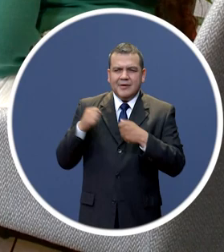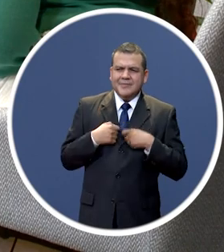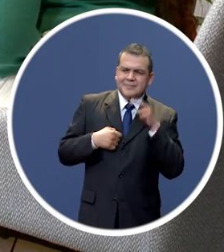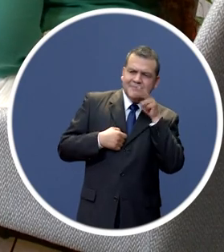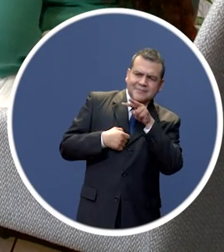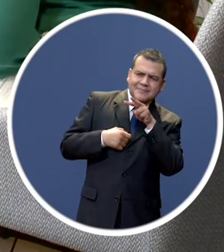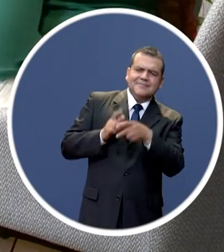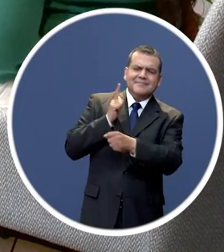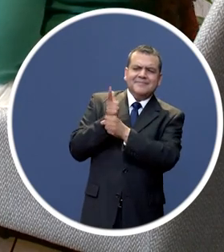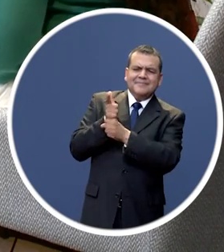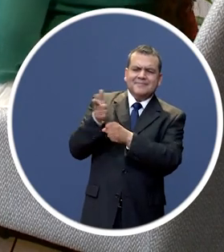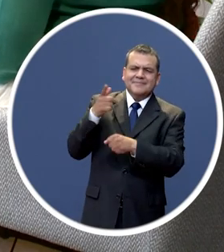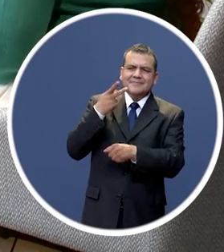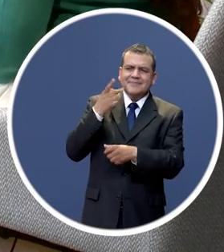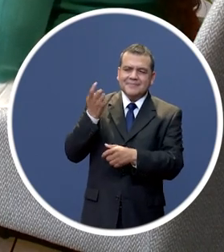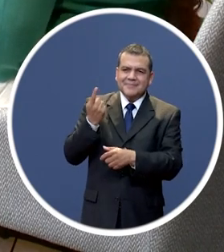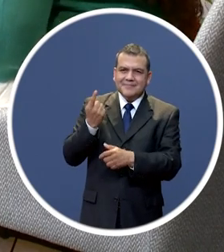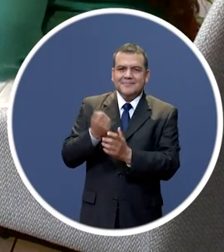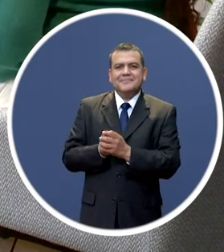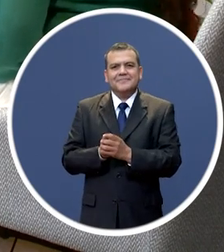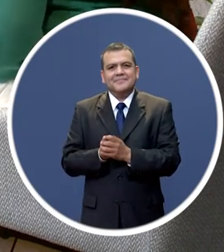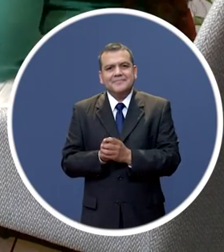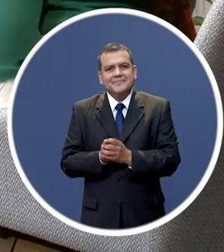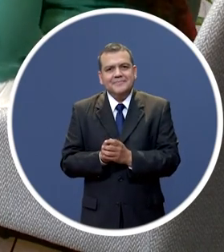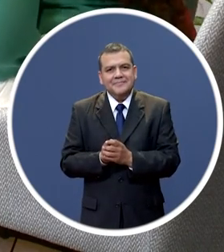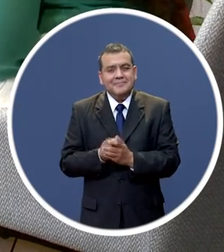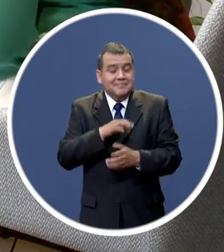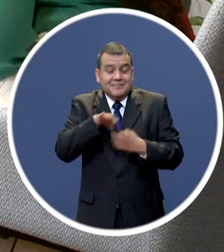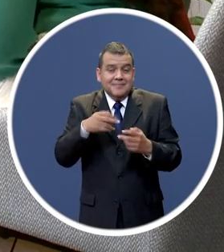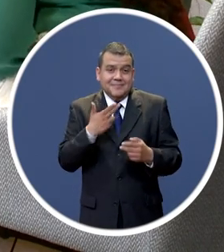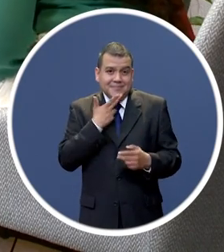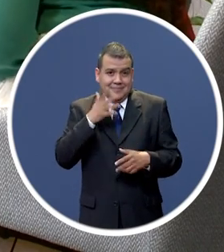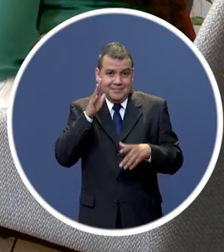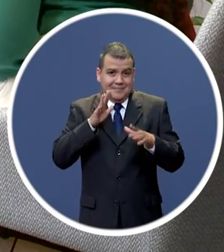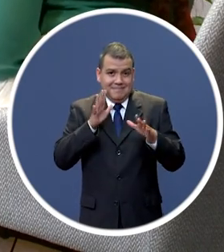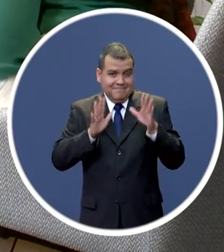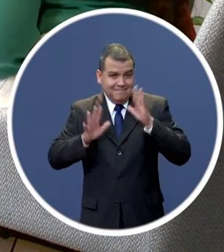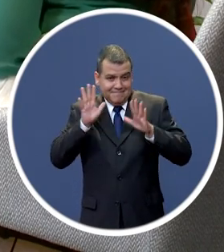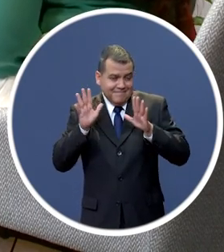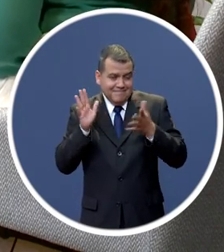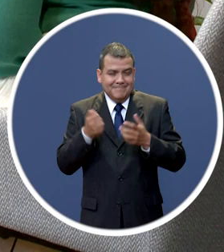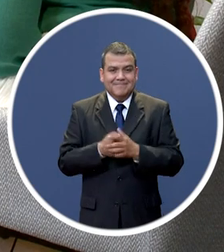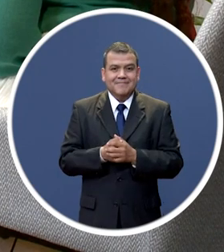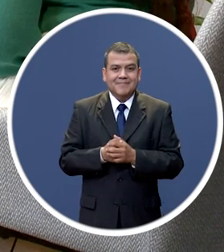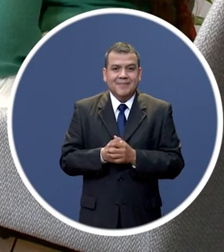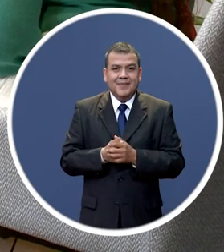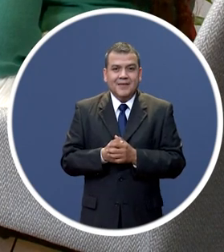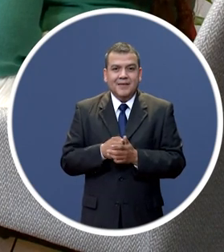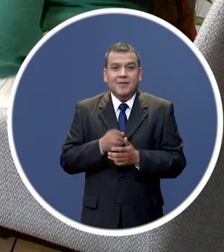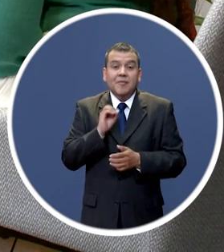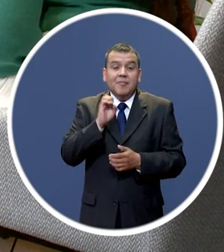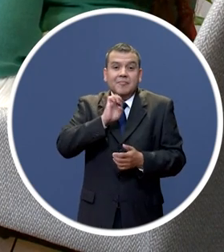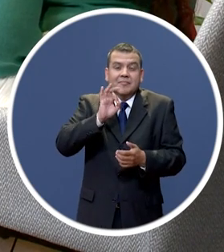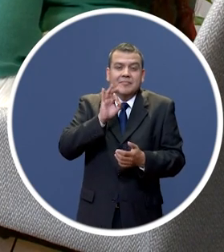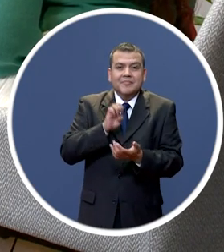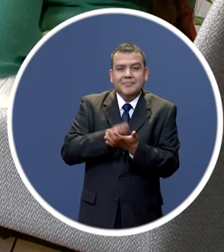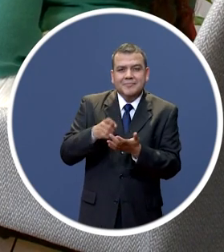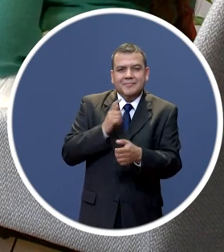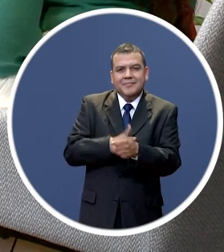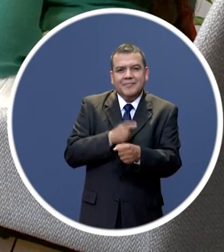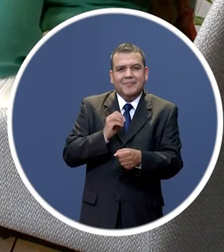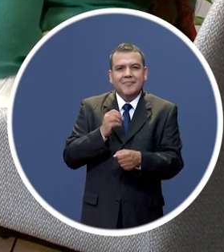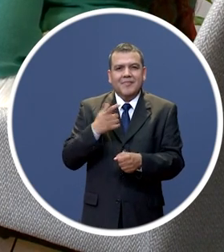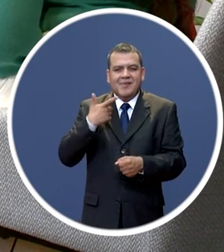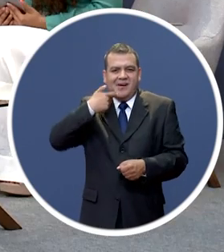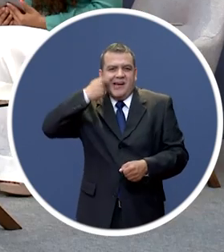a veces son Por sus ademanes alcanzas a reconocer lo que están hablando. Exactamente. te sacan una muela, por ejemplo,